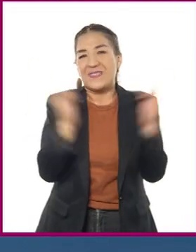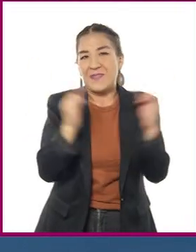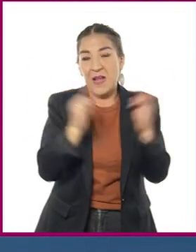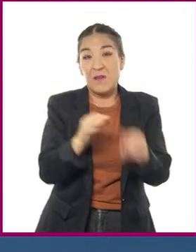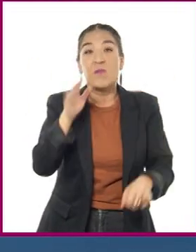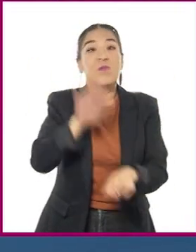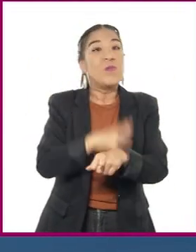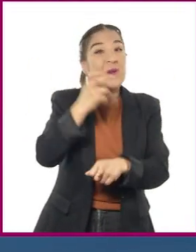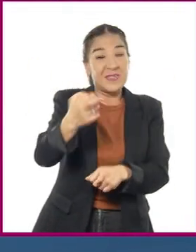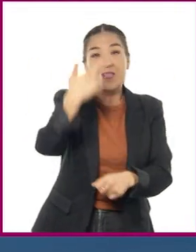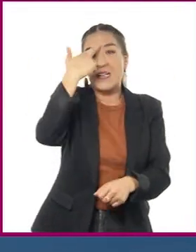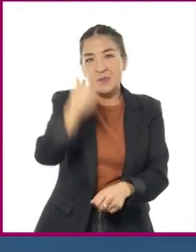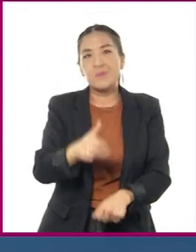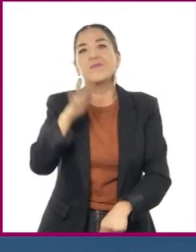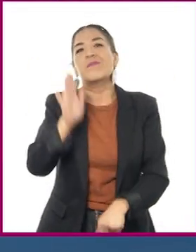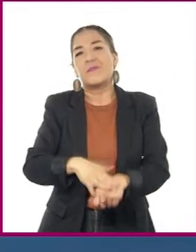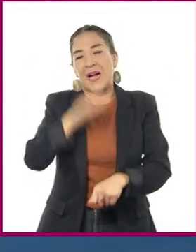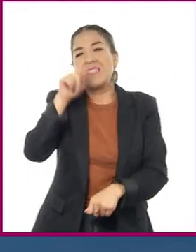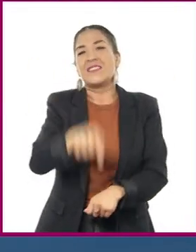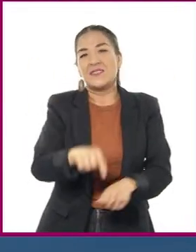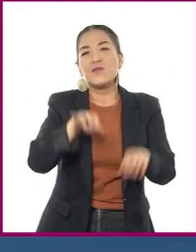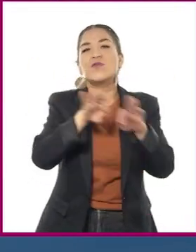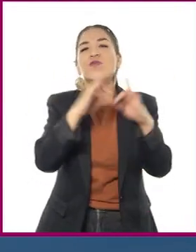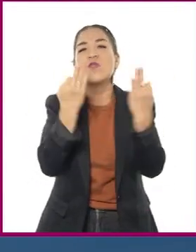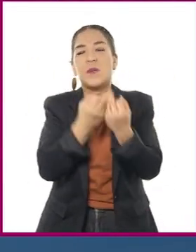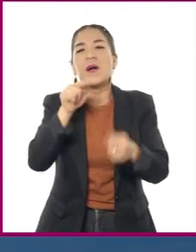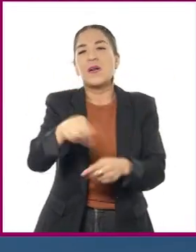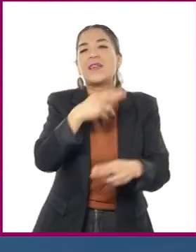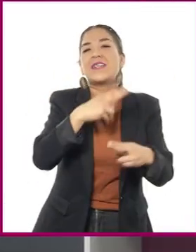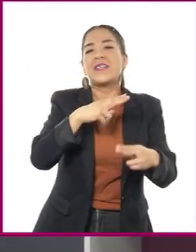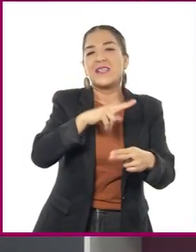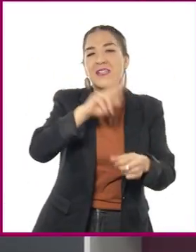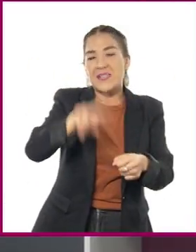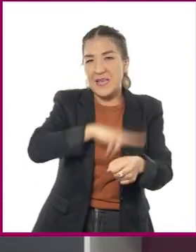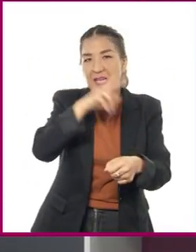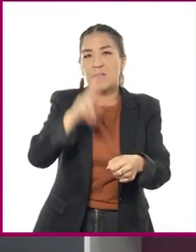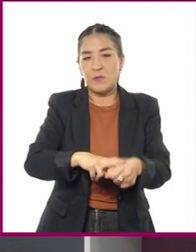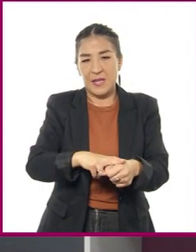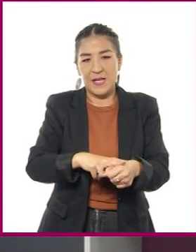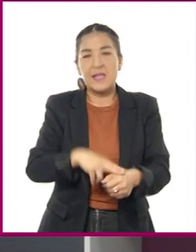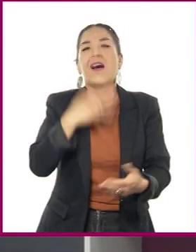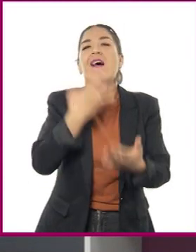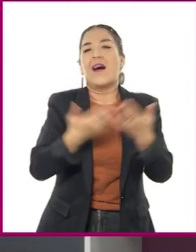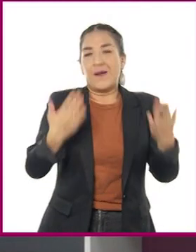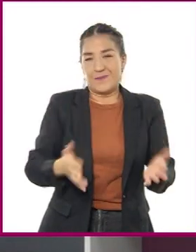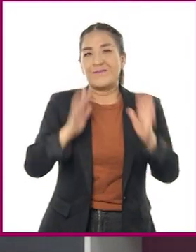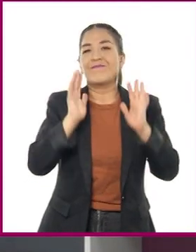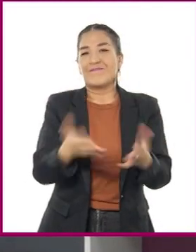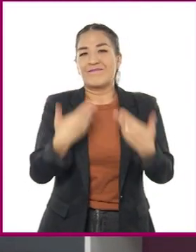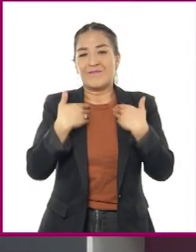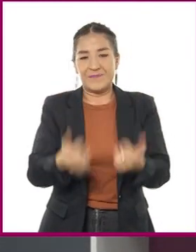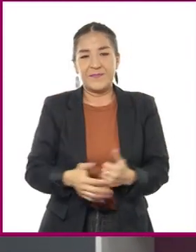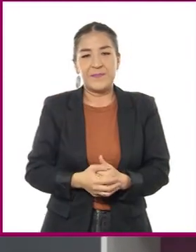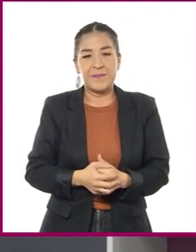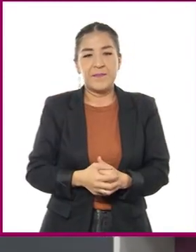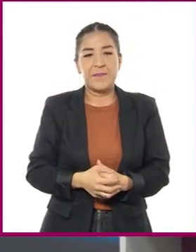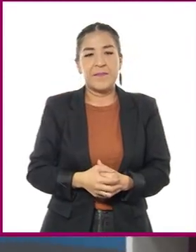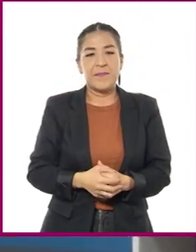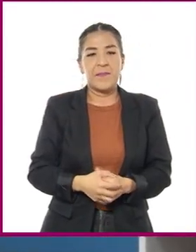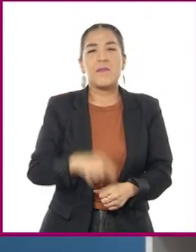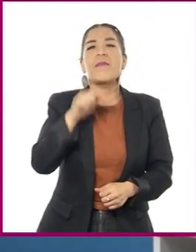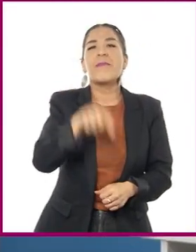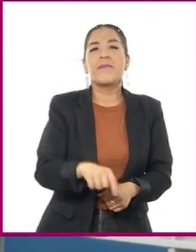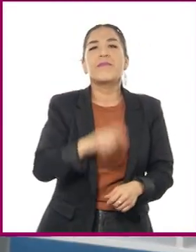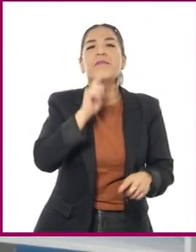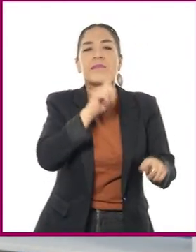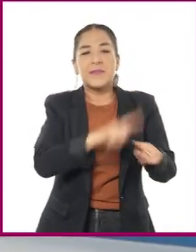lo mismo cuenta con otro tipo de recursos naturales. Ahora entiendo, maestra. Esto significa que